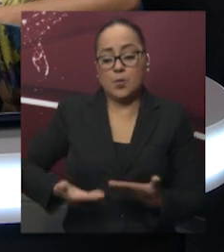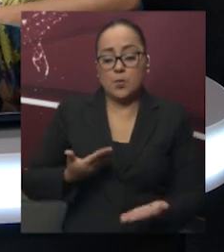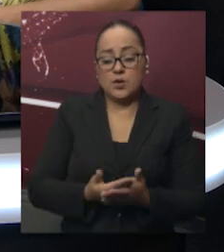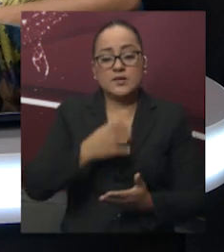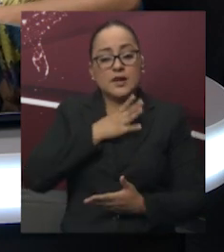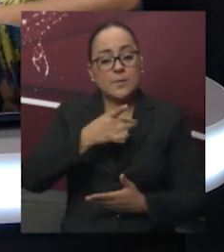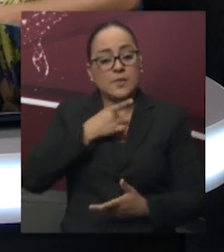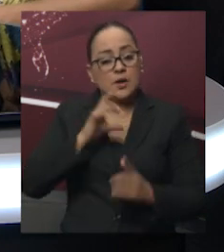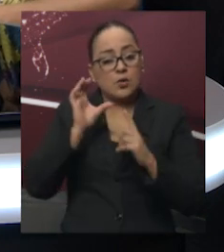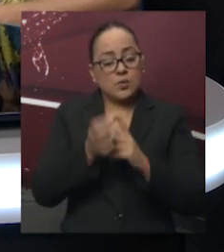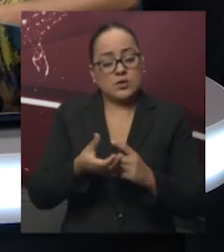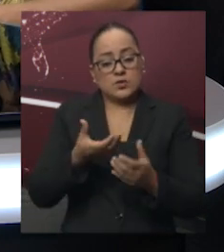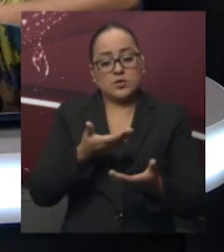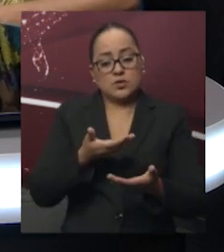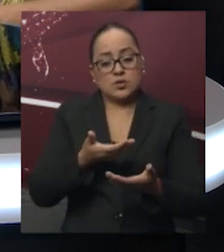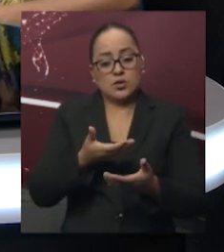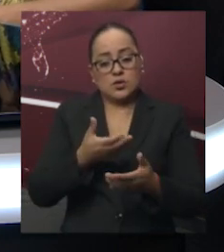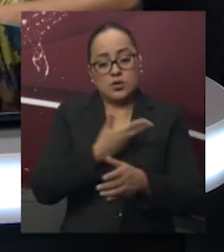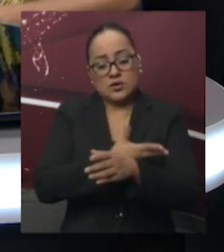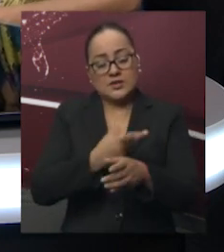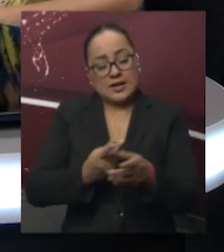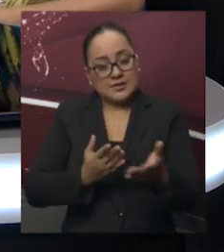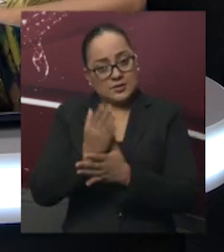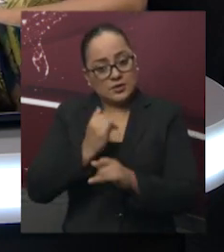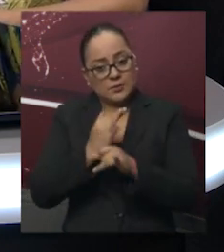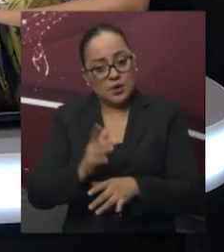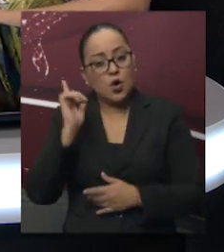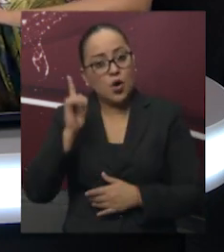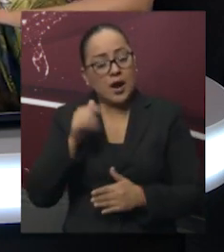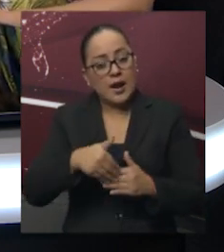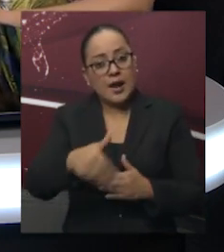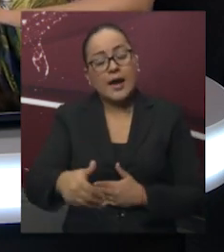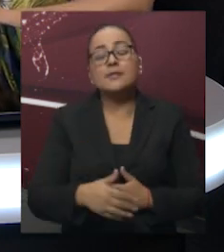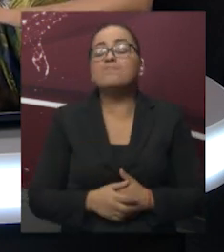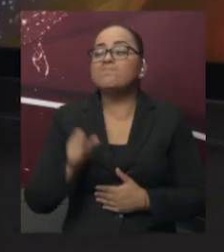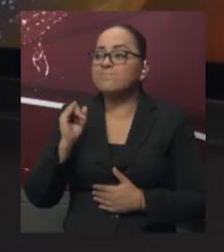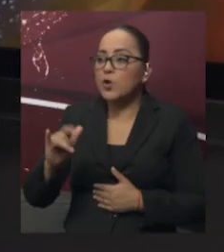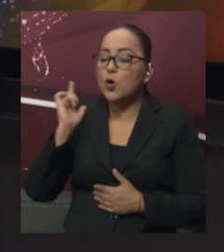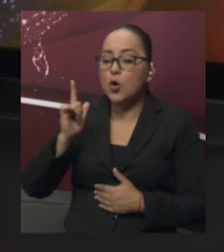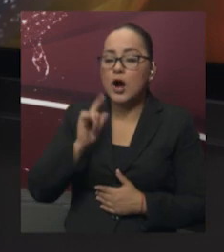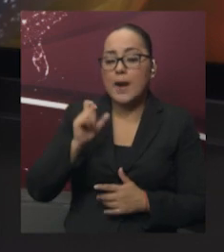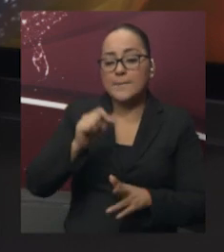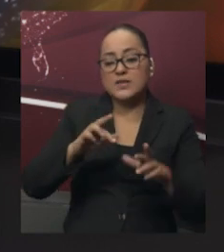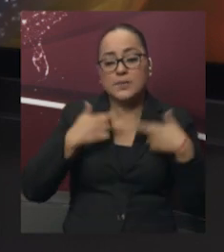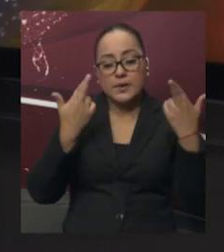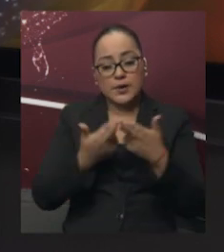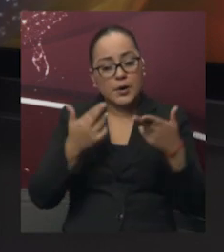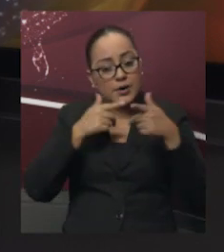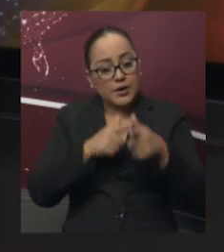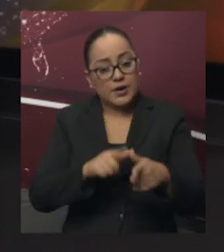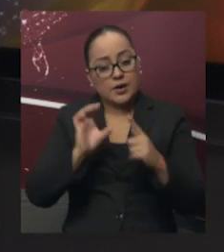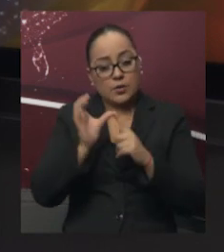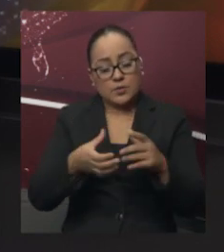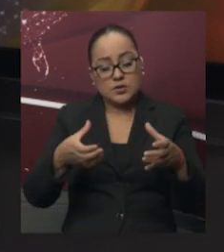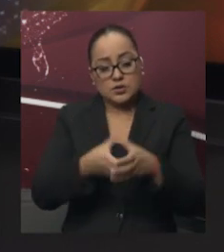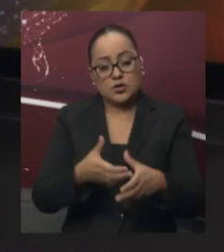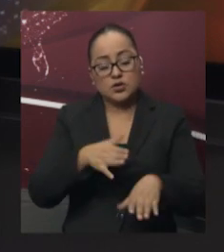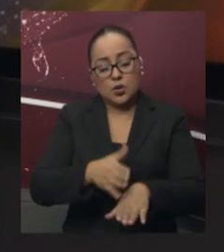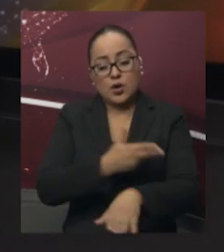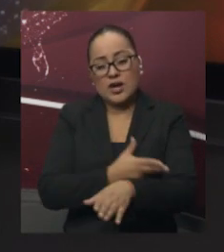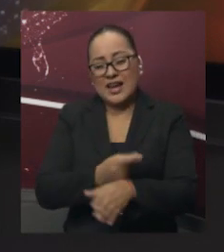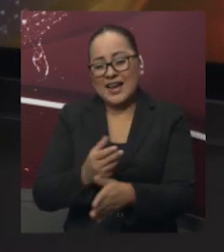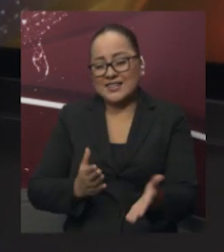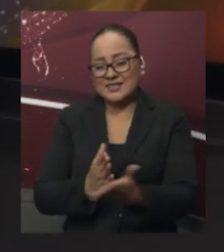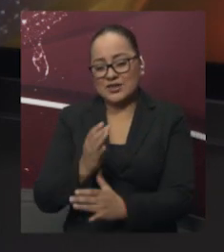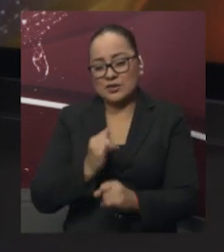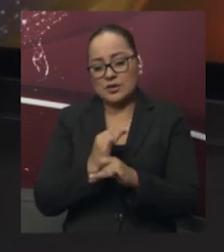en la Comisión de Transparencia y Anticorrupción? Esperemos que muy pronto se reanude esta sesión de la Comisión de Transparencia y